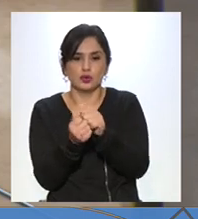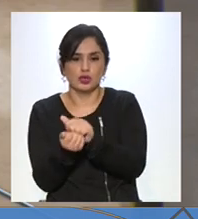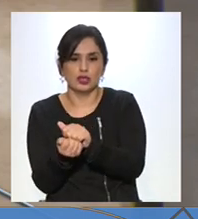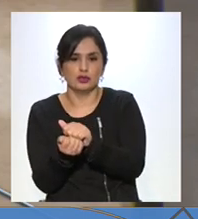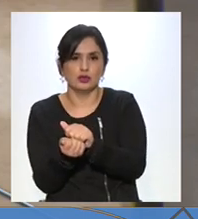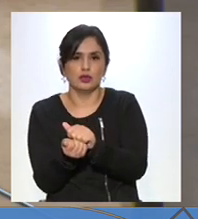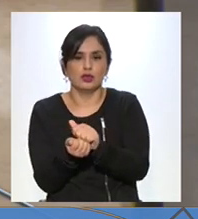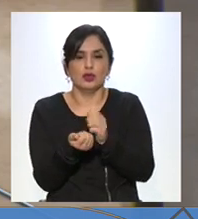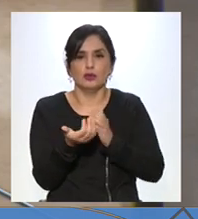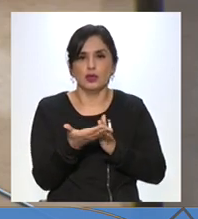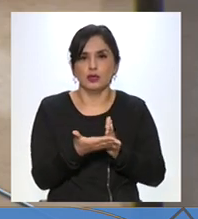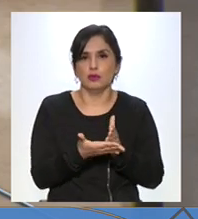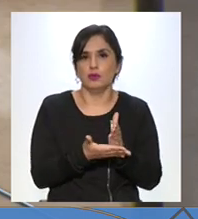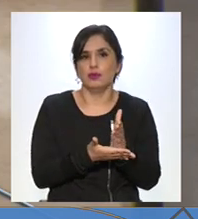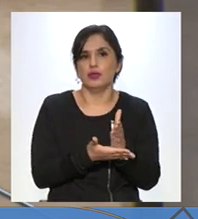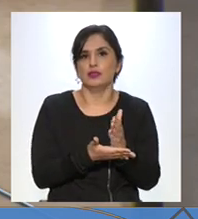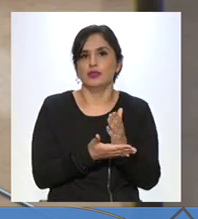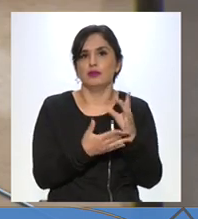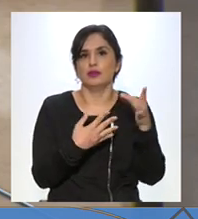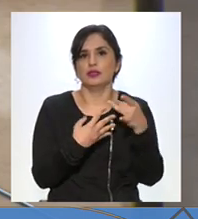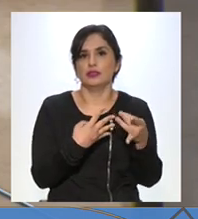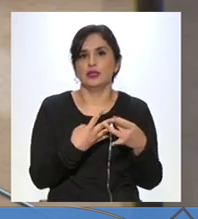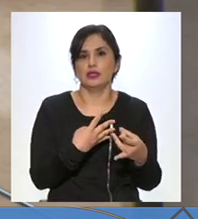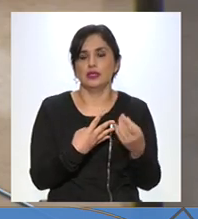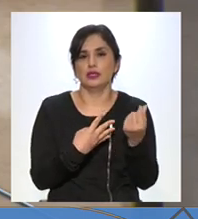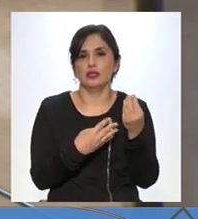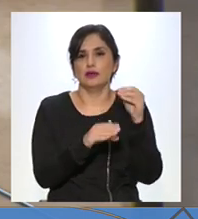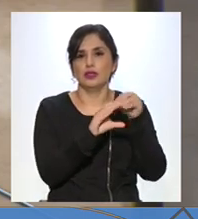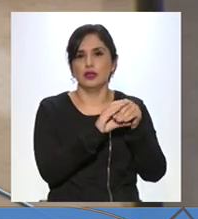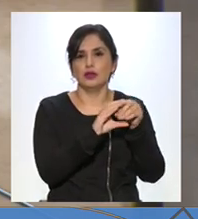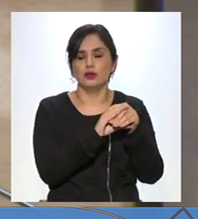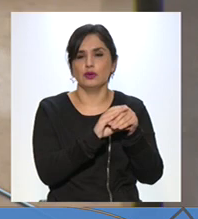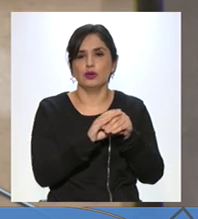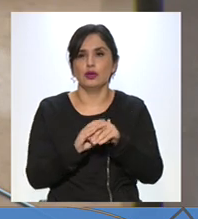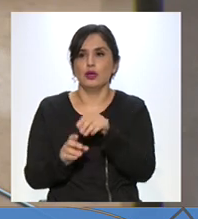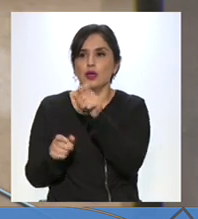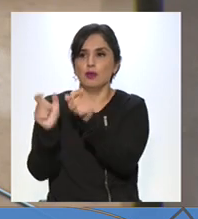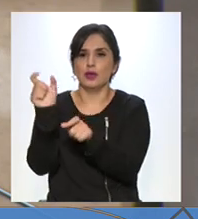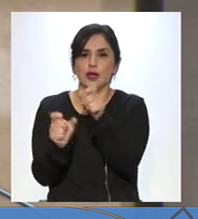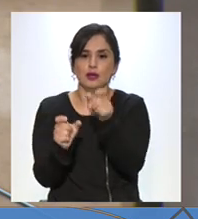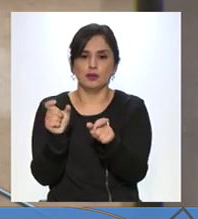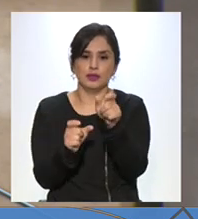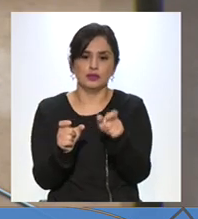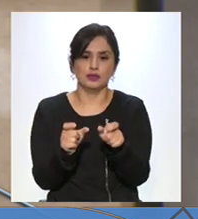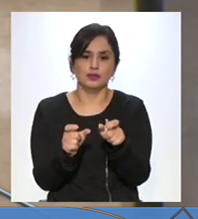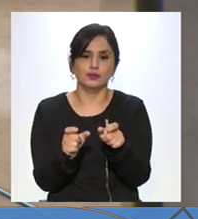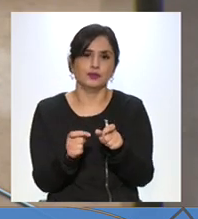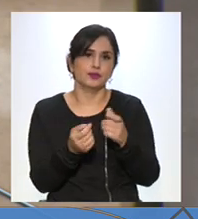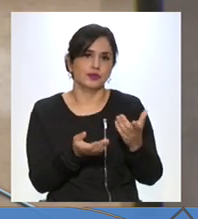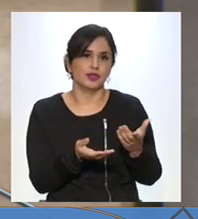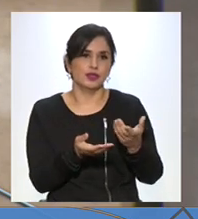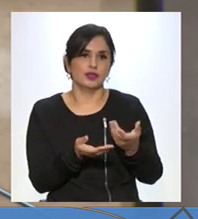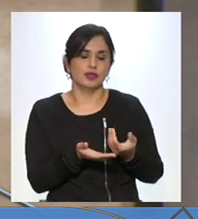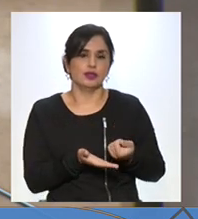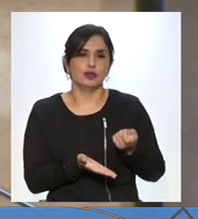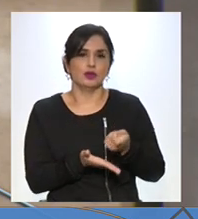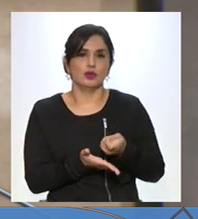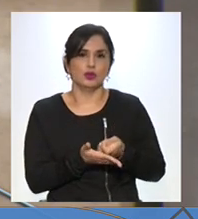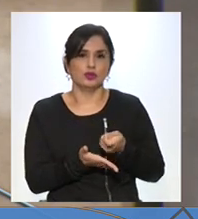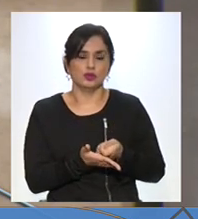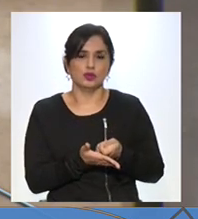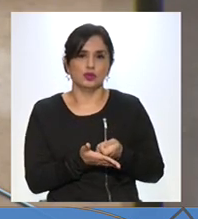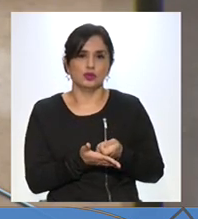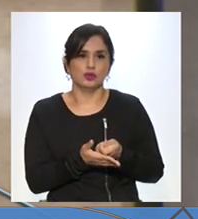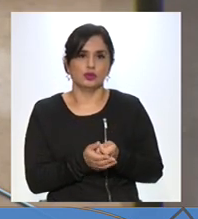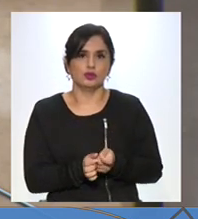tanto, van a empezar a surgir más alternativas de ahorro para las propias personas. Por lo tanto, este consumo este